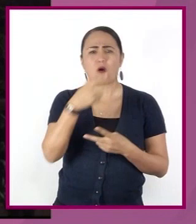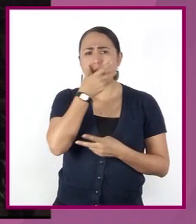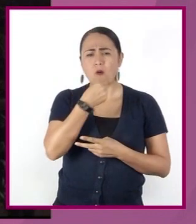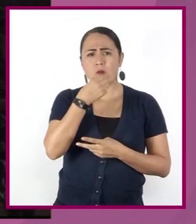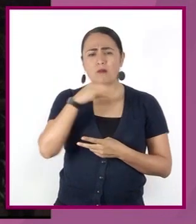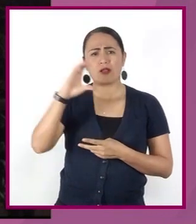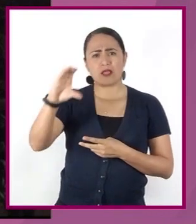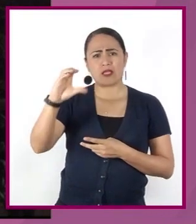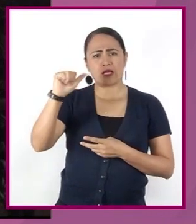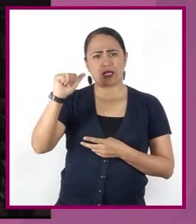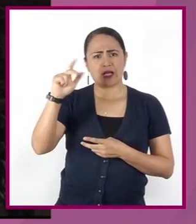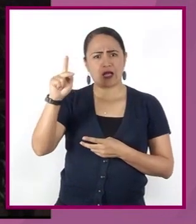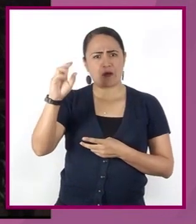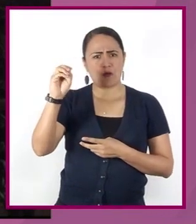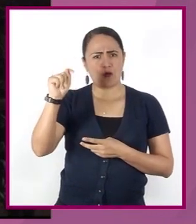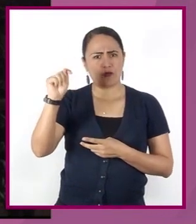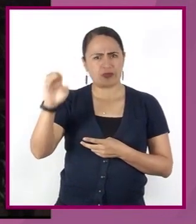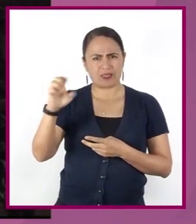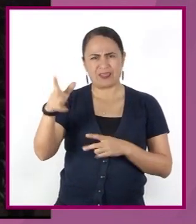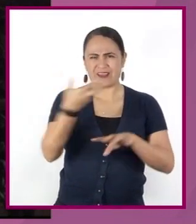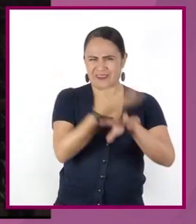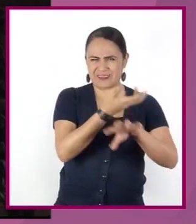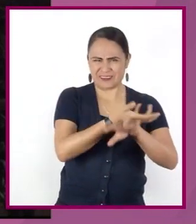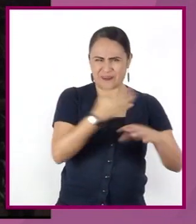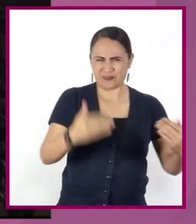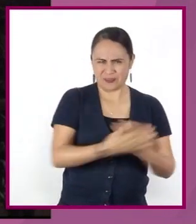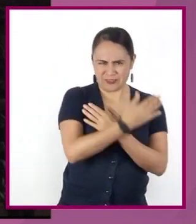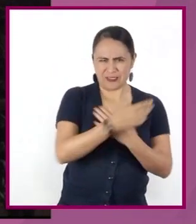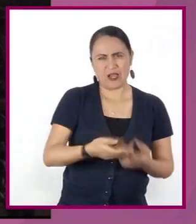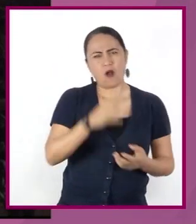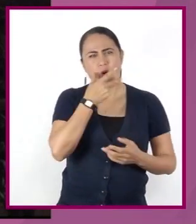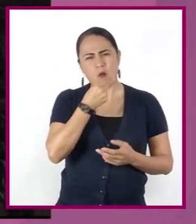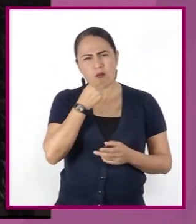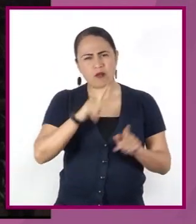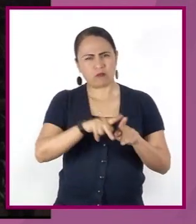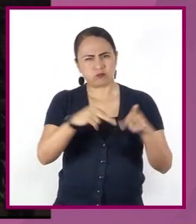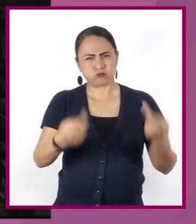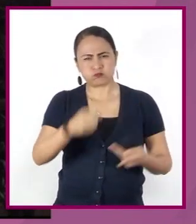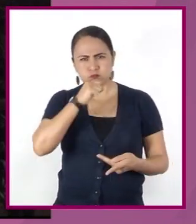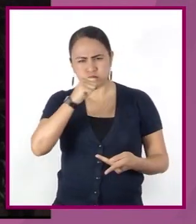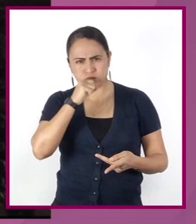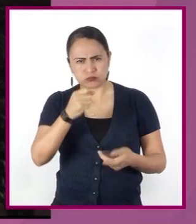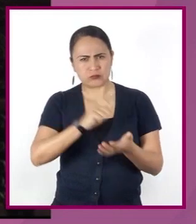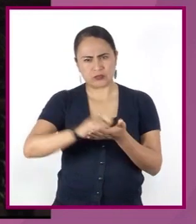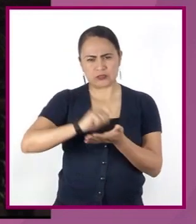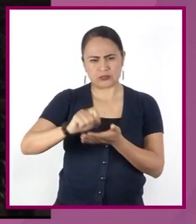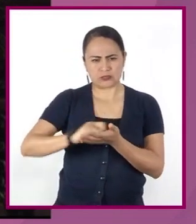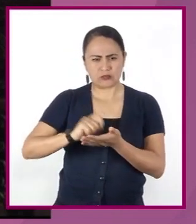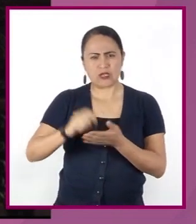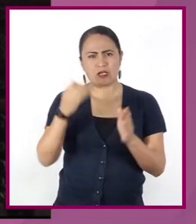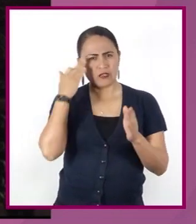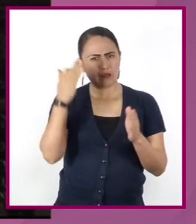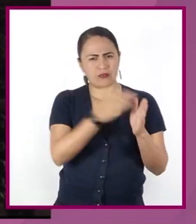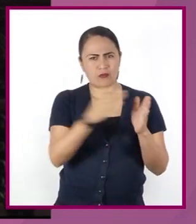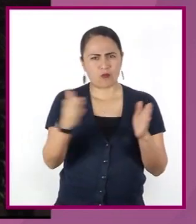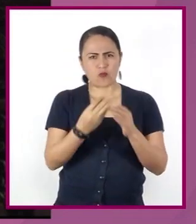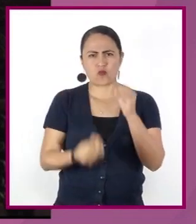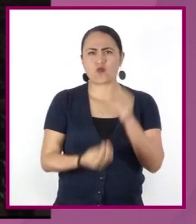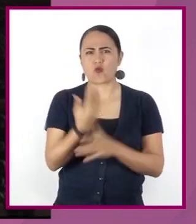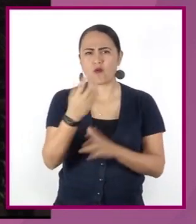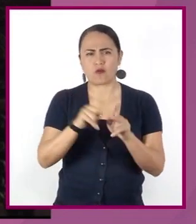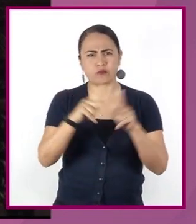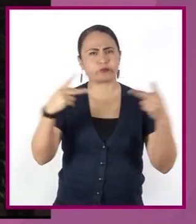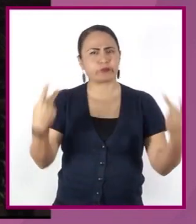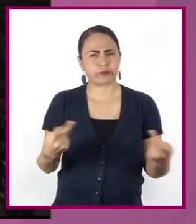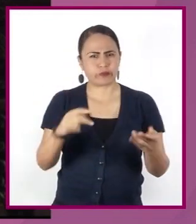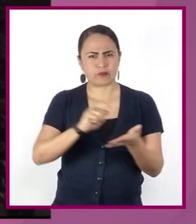Capote, periodista y escritor estadounidense, distinguido por ser uno de los padres del llamado Nuevo Periodismo y reconocido por